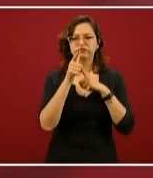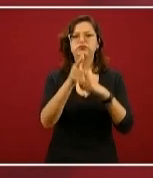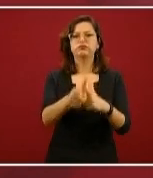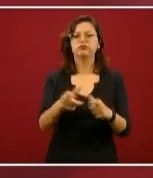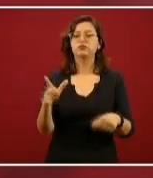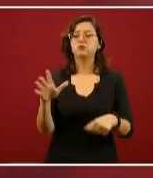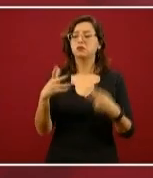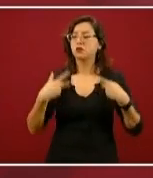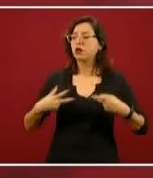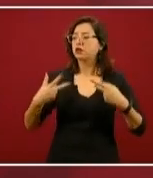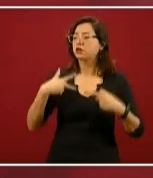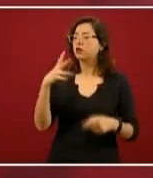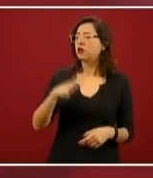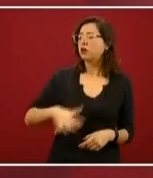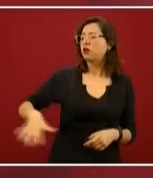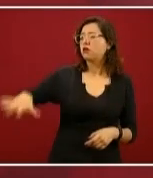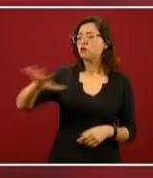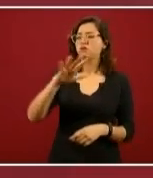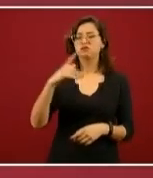fuerte, consciente,